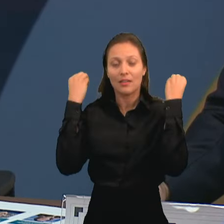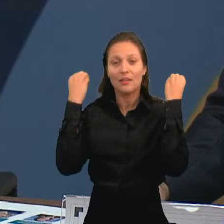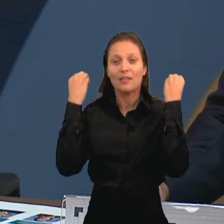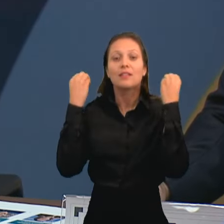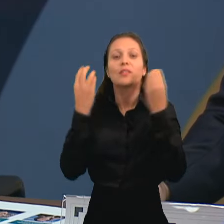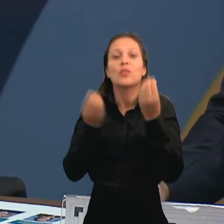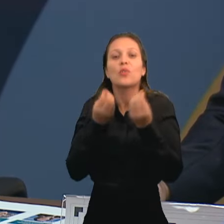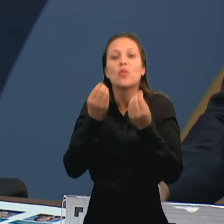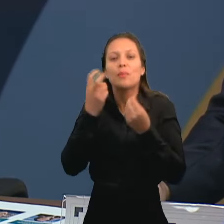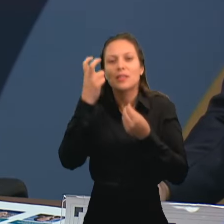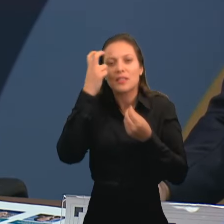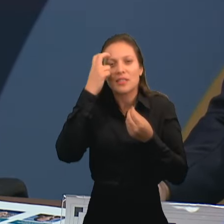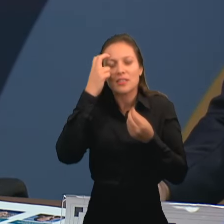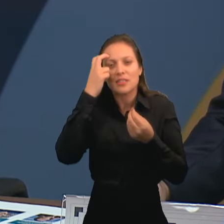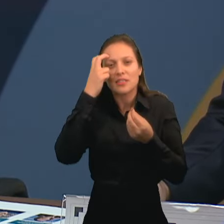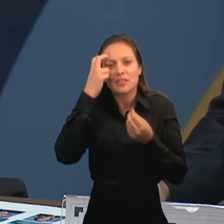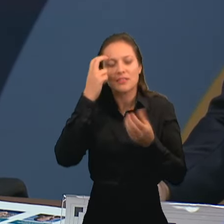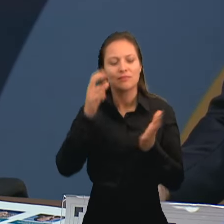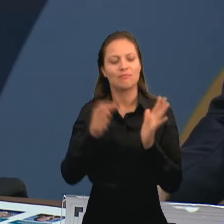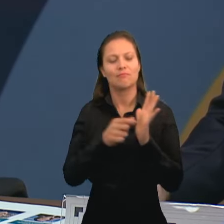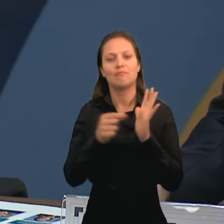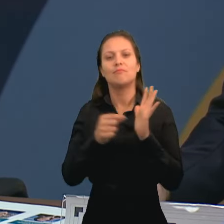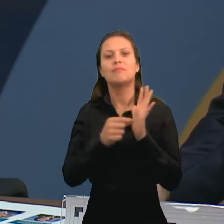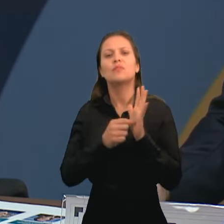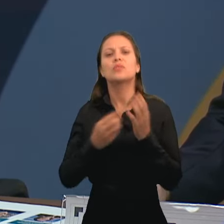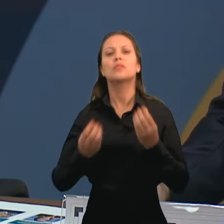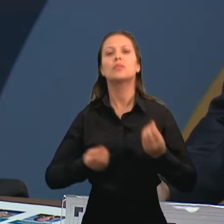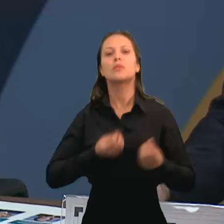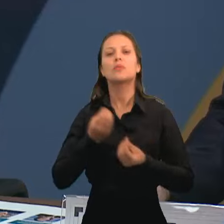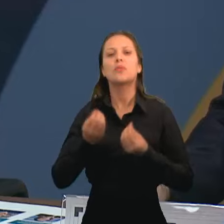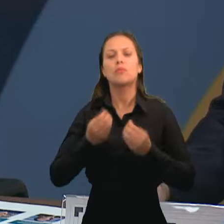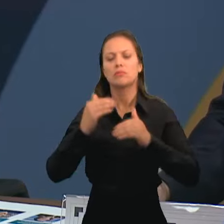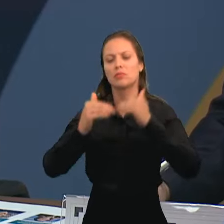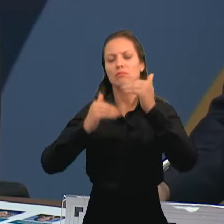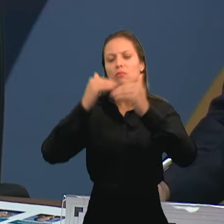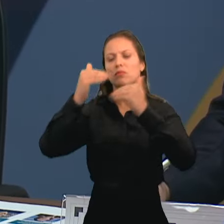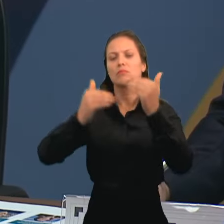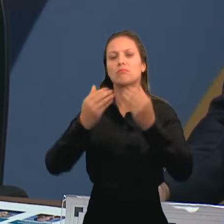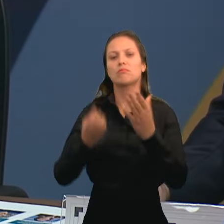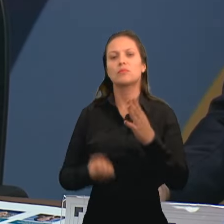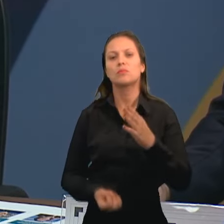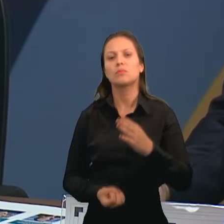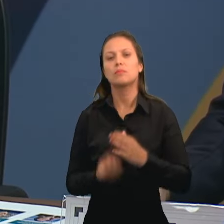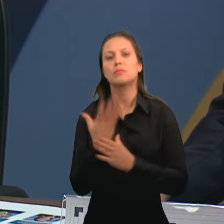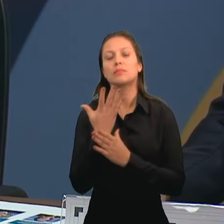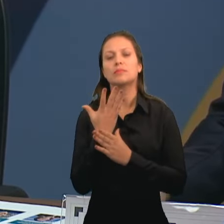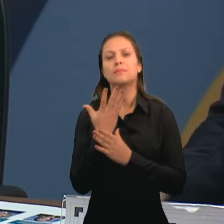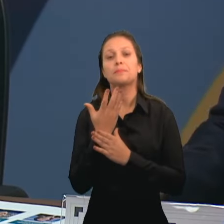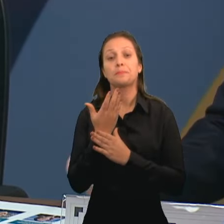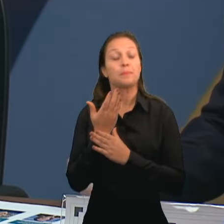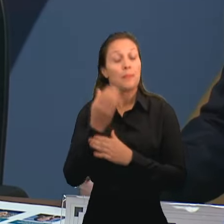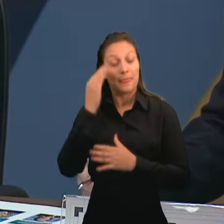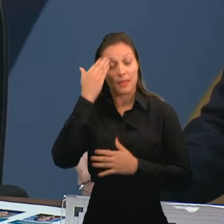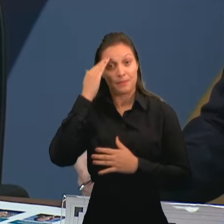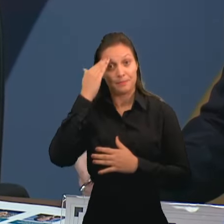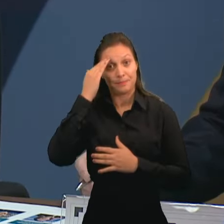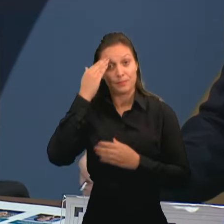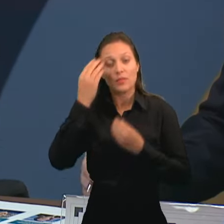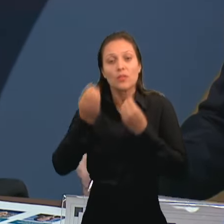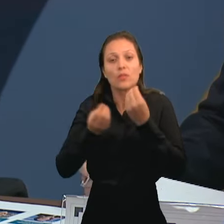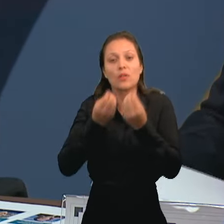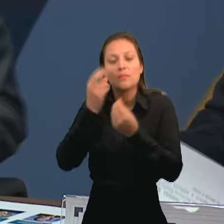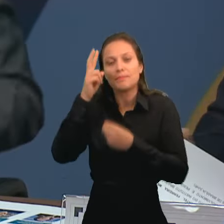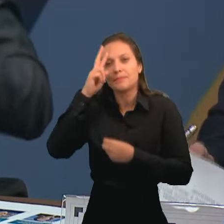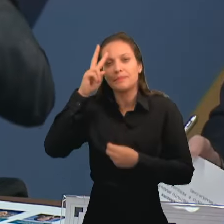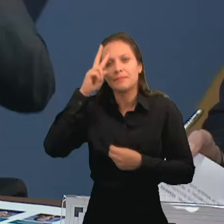que hay por detrás de la inteligencia artificial y hablarle sobre cómo la tecnología se ha evolucionado. Y hay que